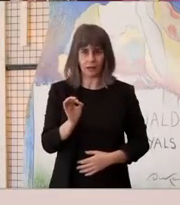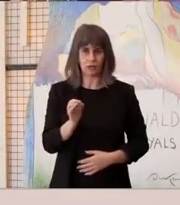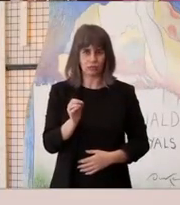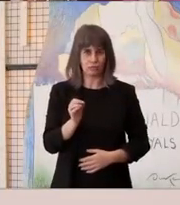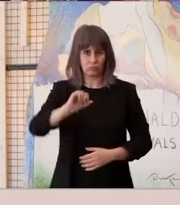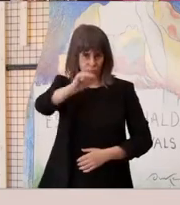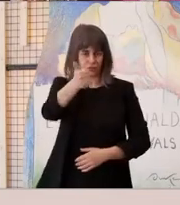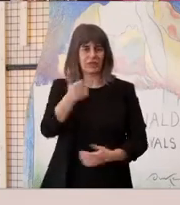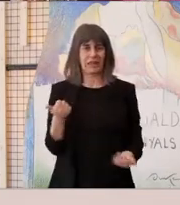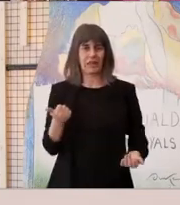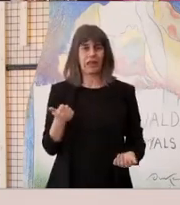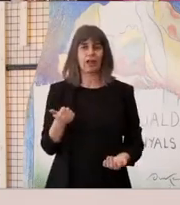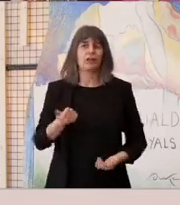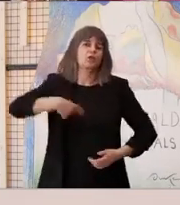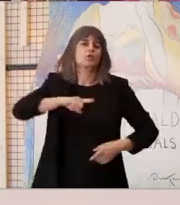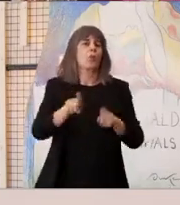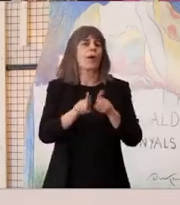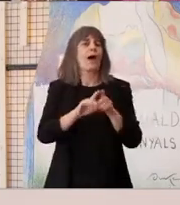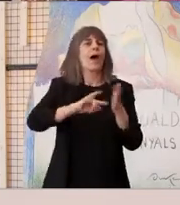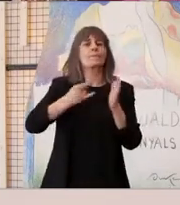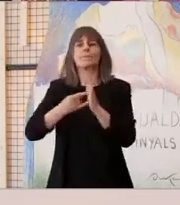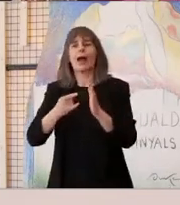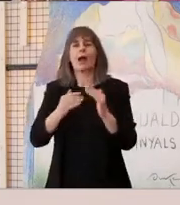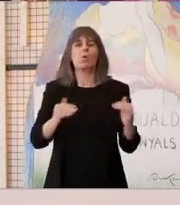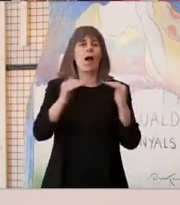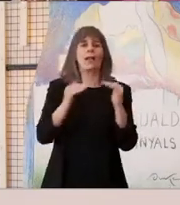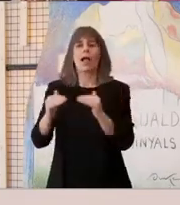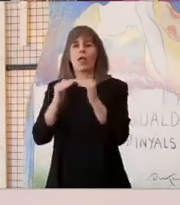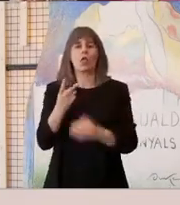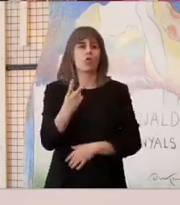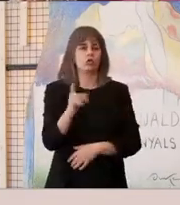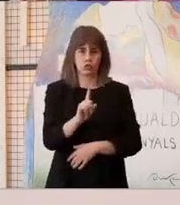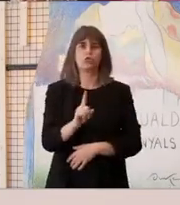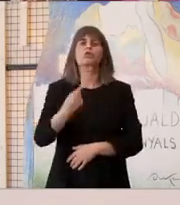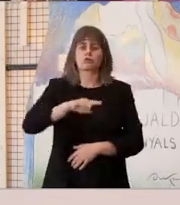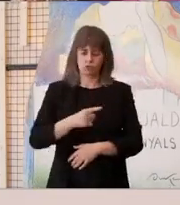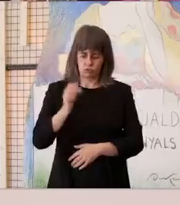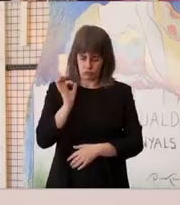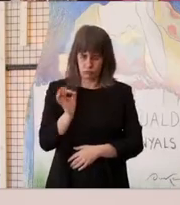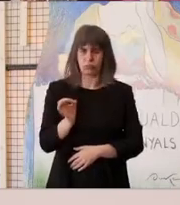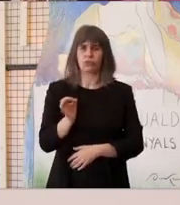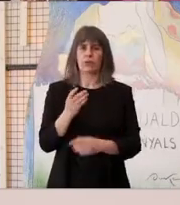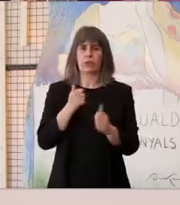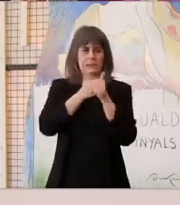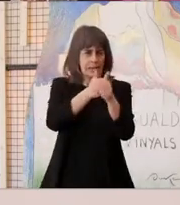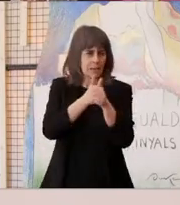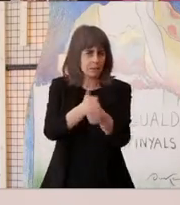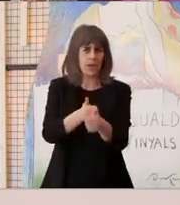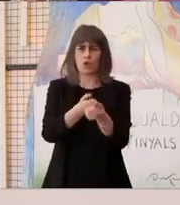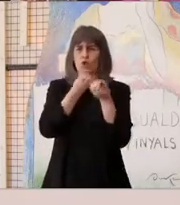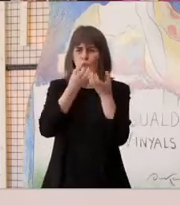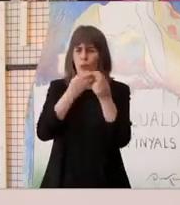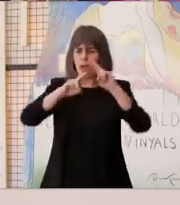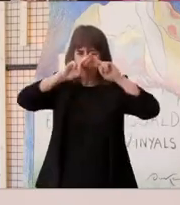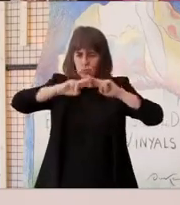Uno que se aprueba y que dices tengo dos planes de igualdad que bien sino que se hace seguimiento se evalúan los datos se toman decisiones